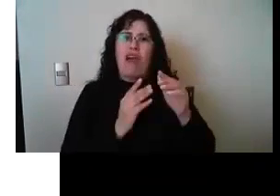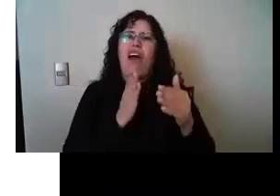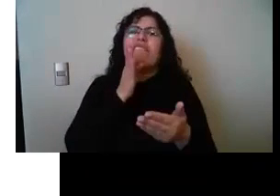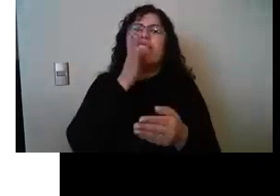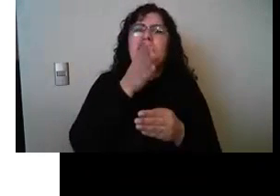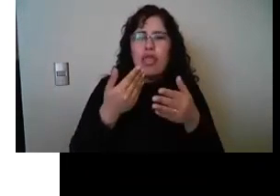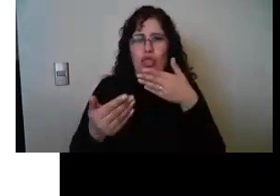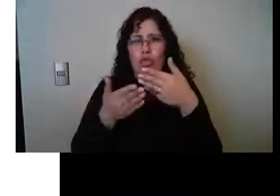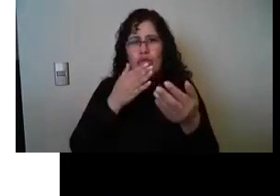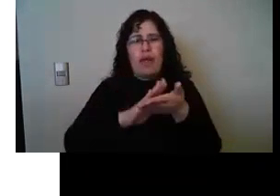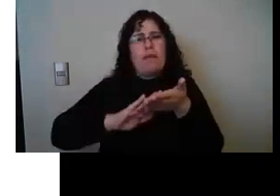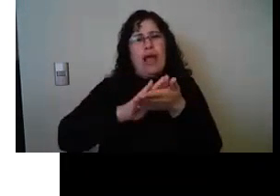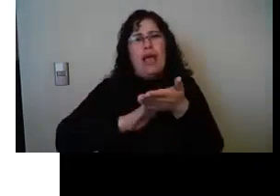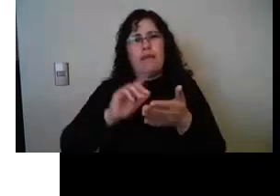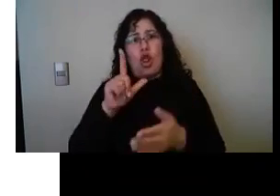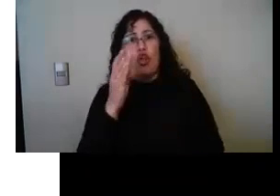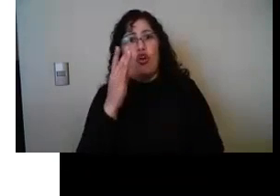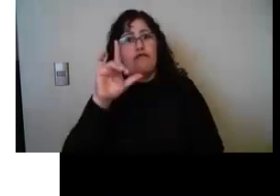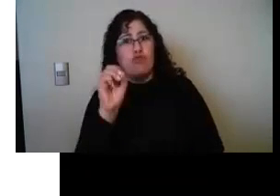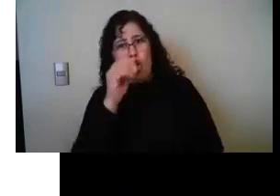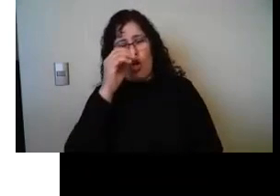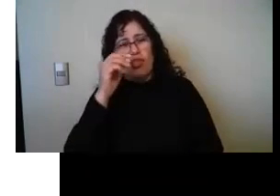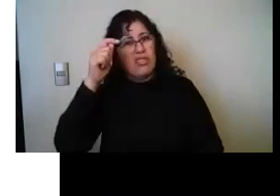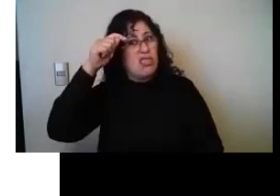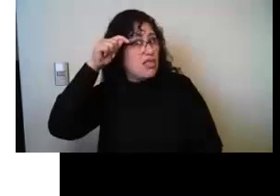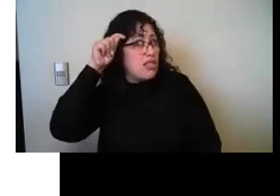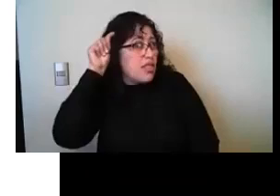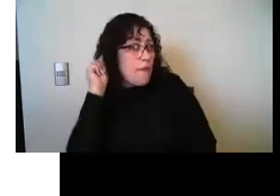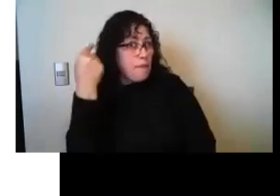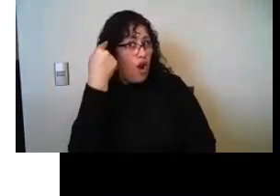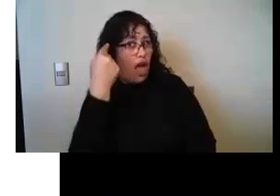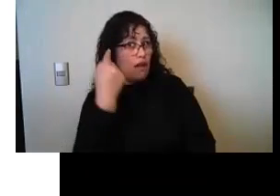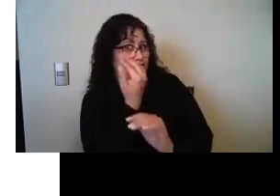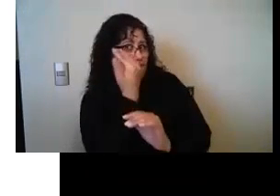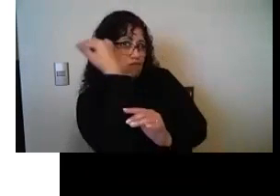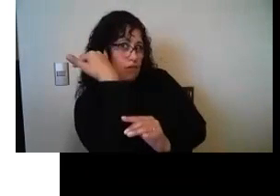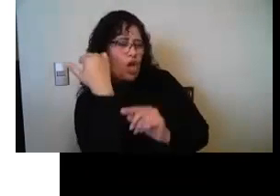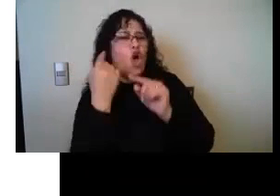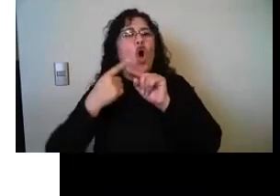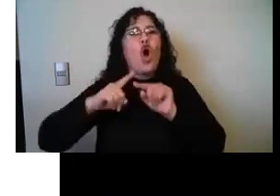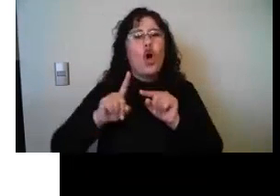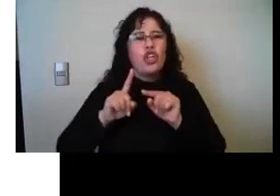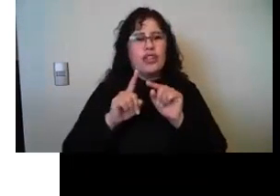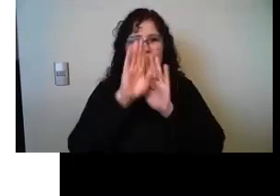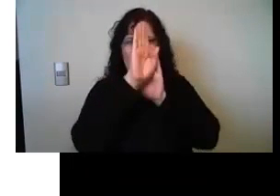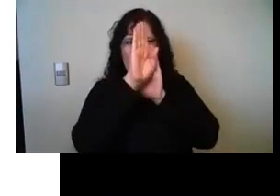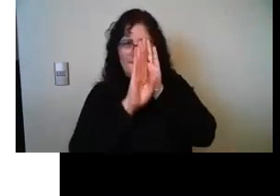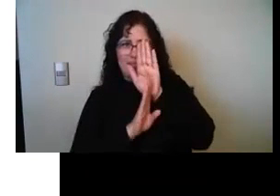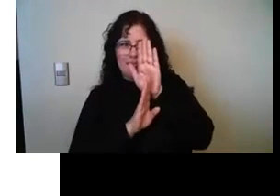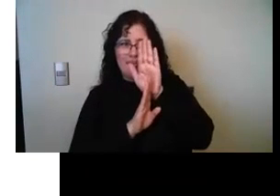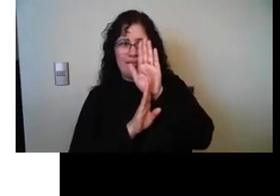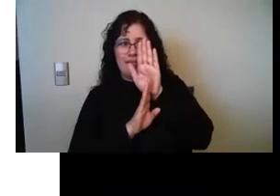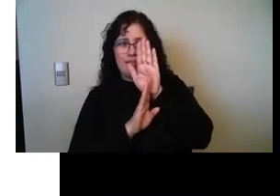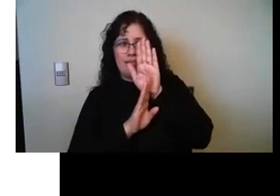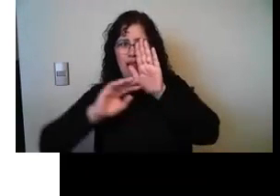del lóbulo temporal, pero otra vía que va a cruzar la línea media en una